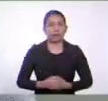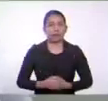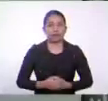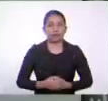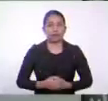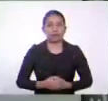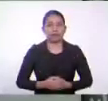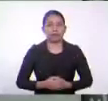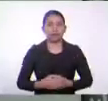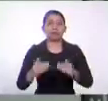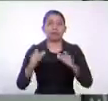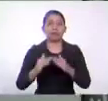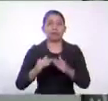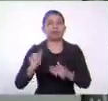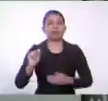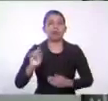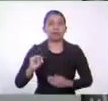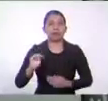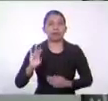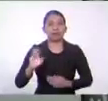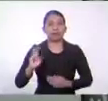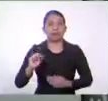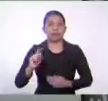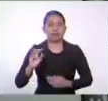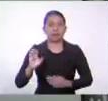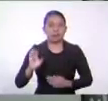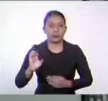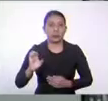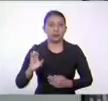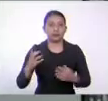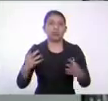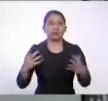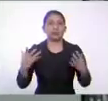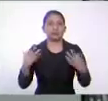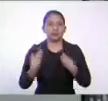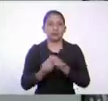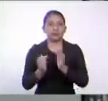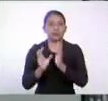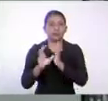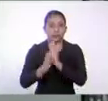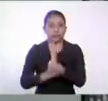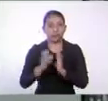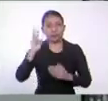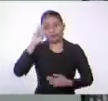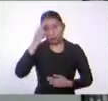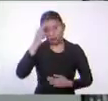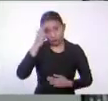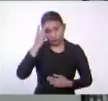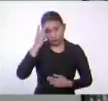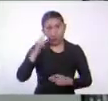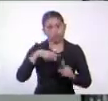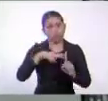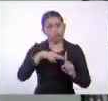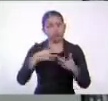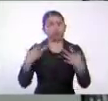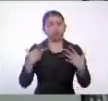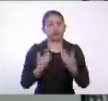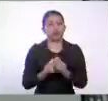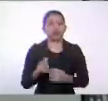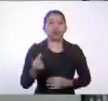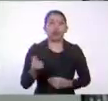tenemos el ambiente sociocultural, que son prácticamente las características sociales,